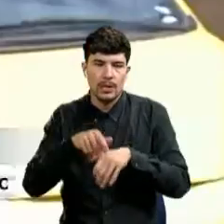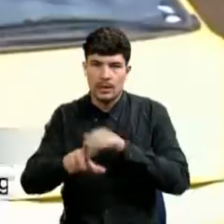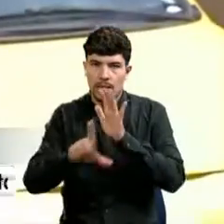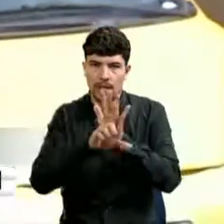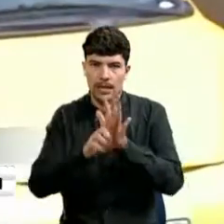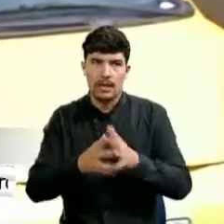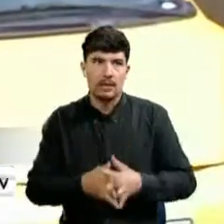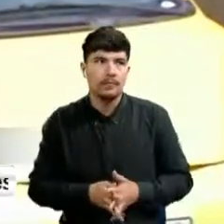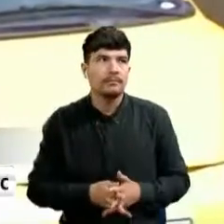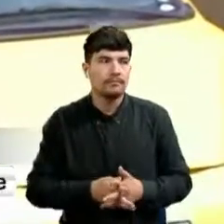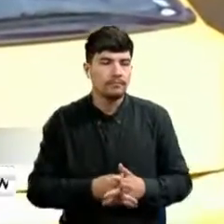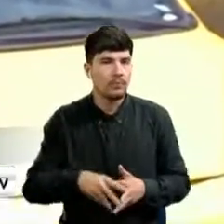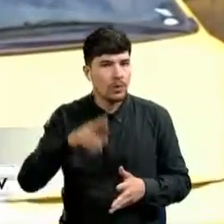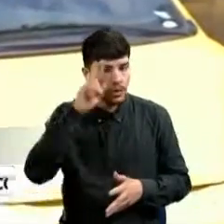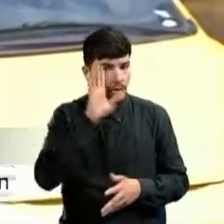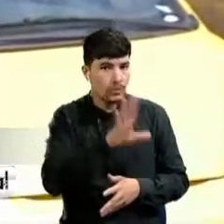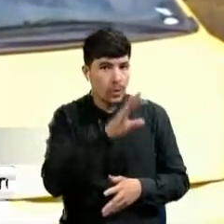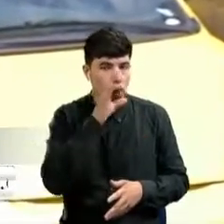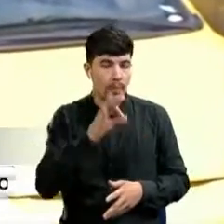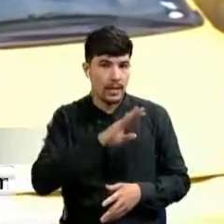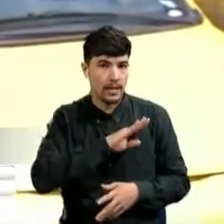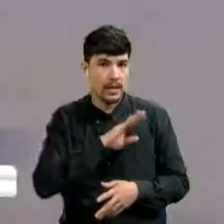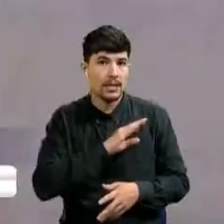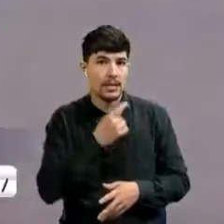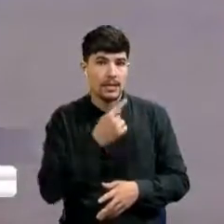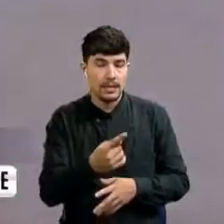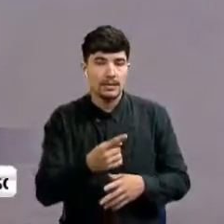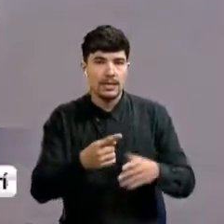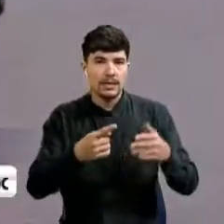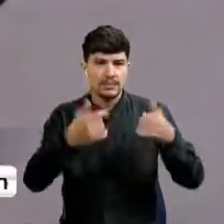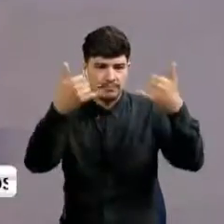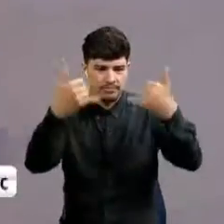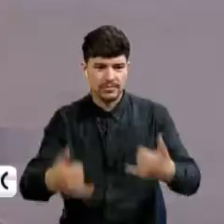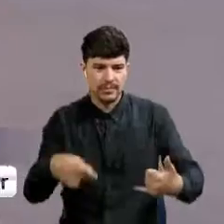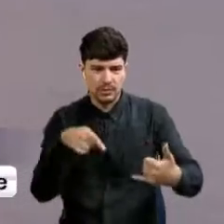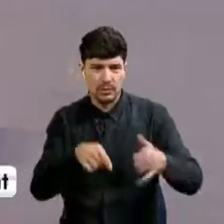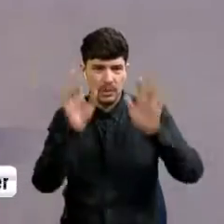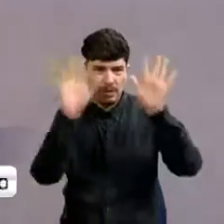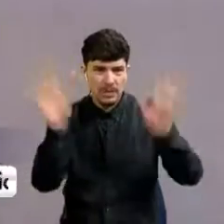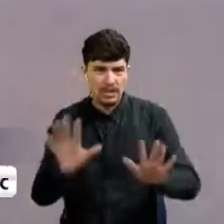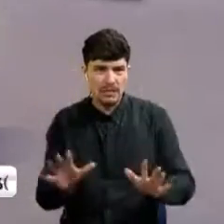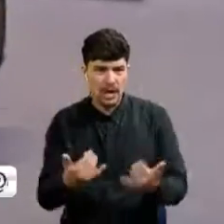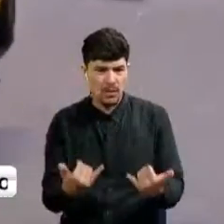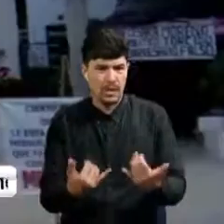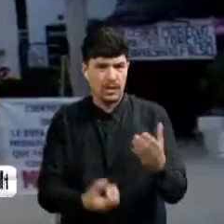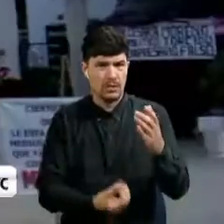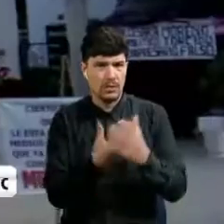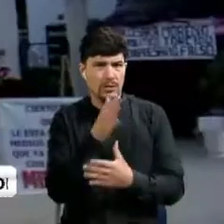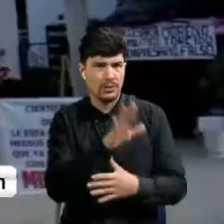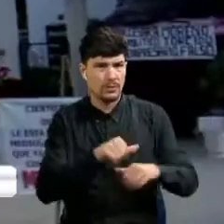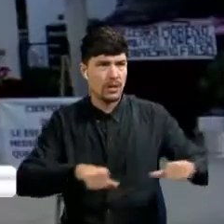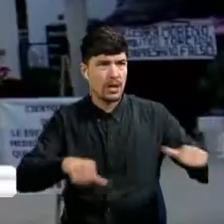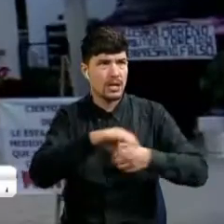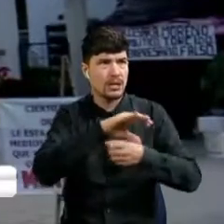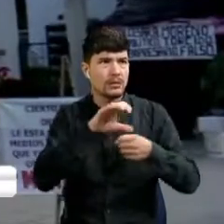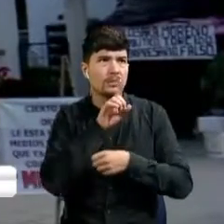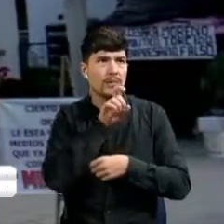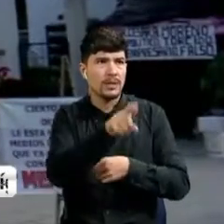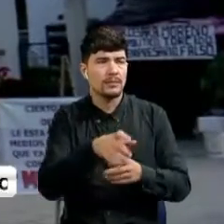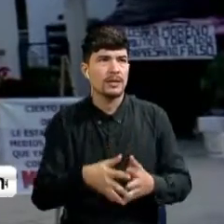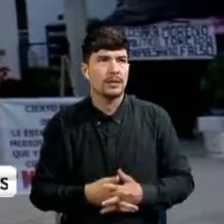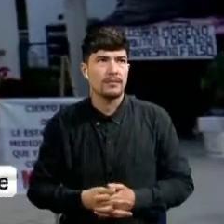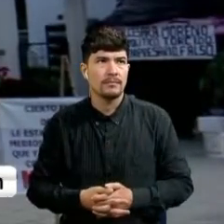constituida. El mandatario florideño también se refirió a las fronteras invisibles, una medida nueva que se ha adoptado en el área metropolitana de